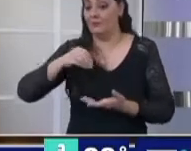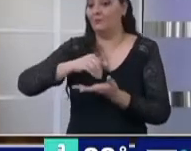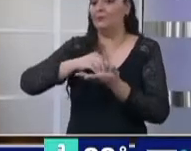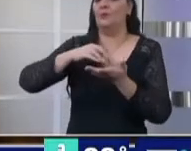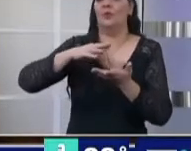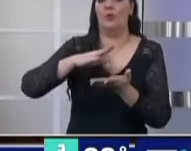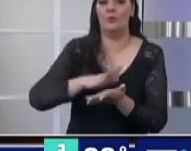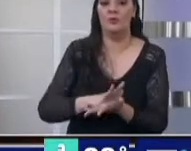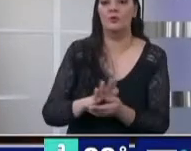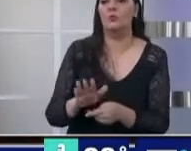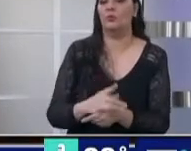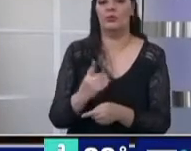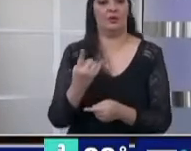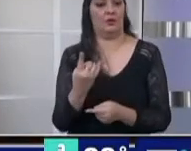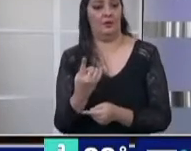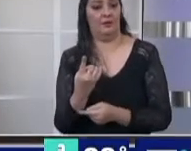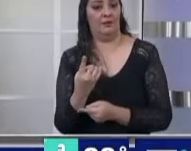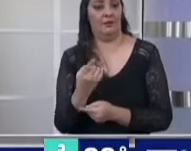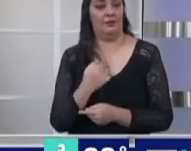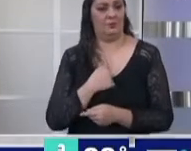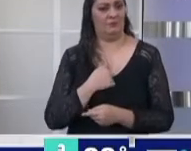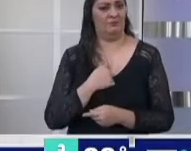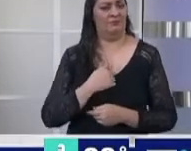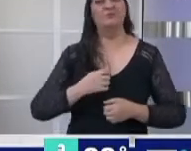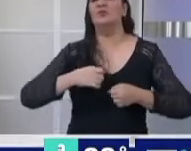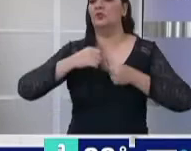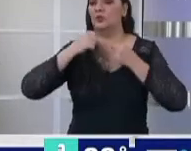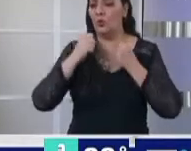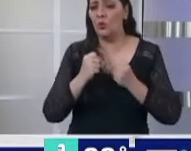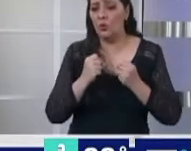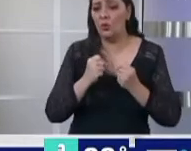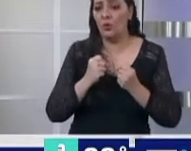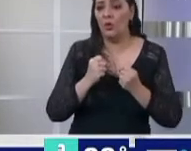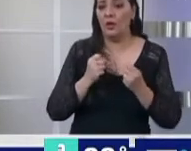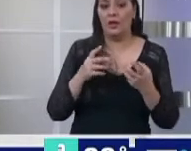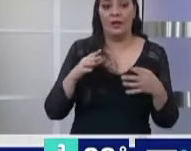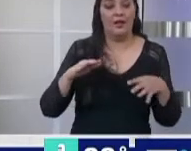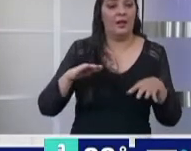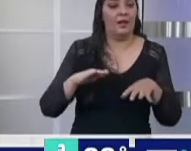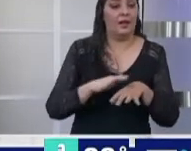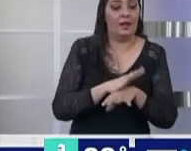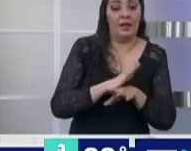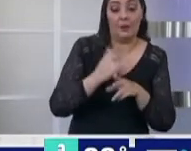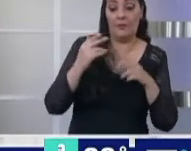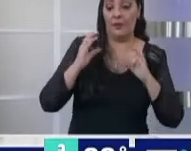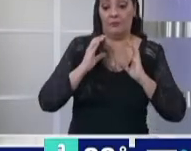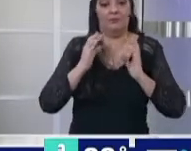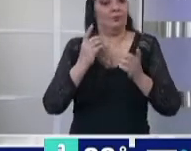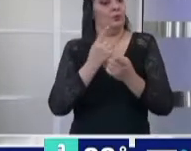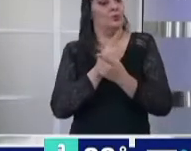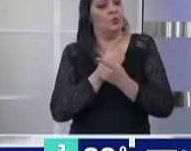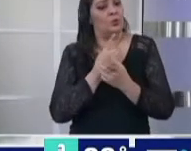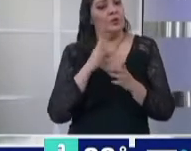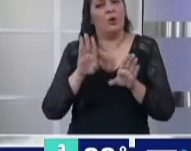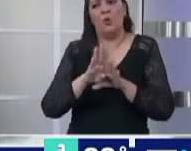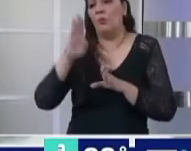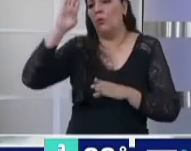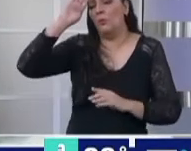estoy convencido que el entorno modifica la conducta del ser humano.